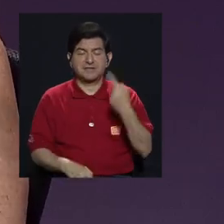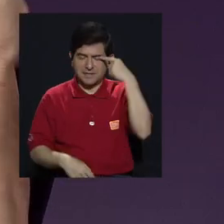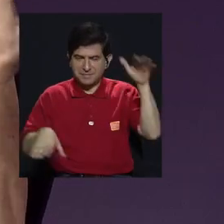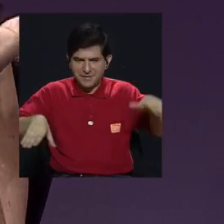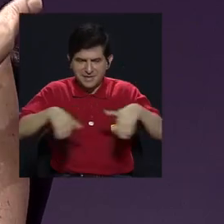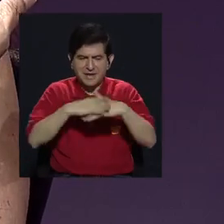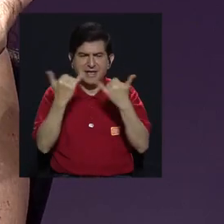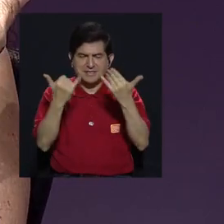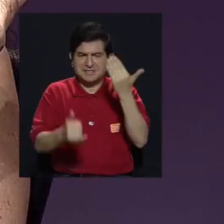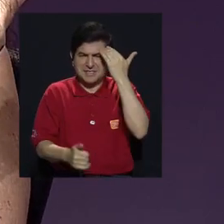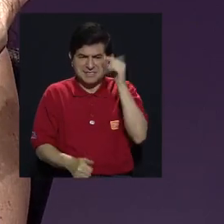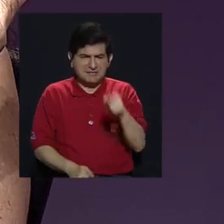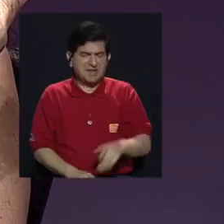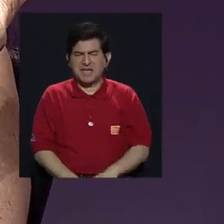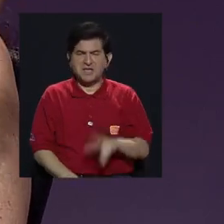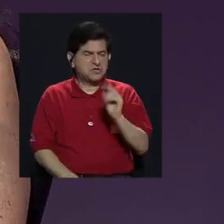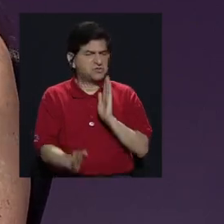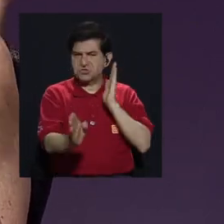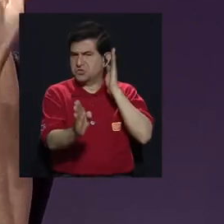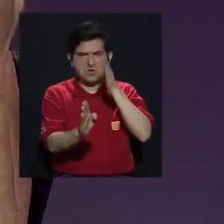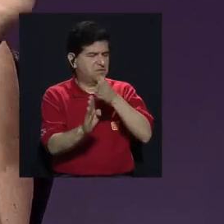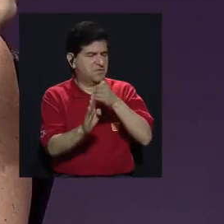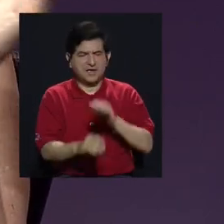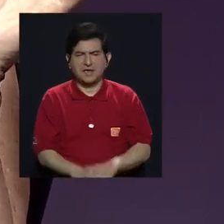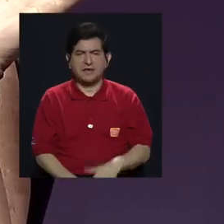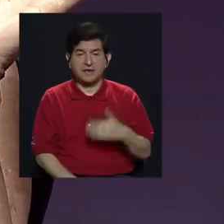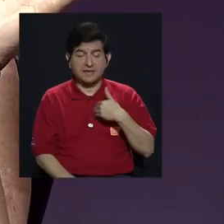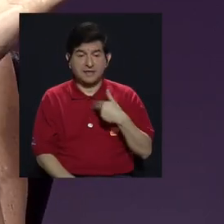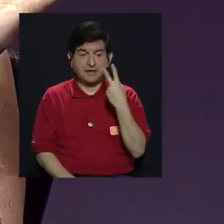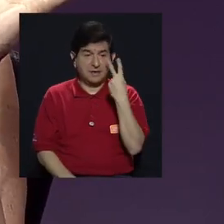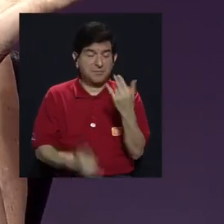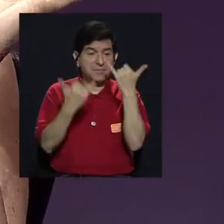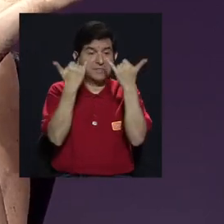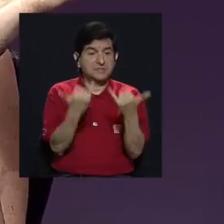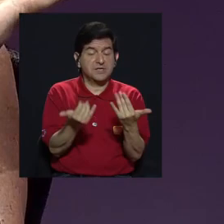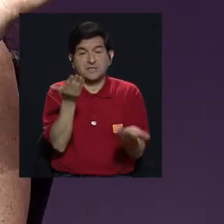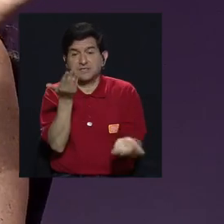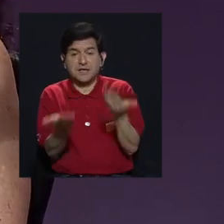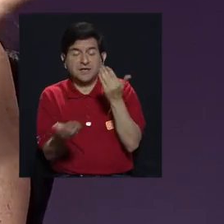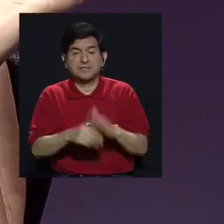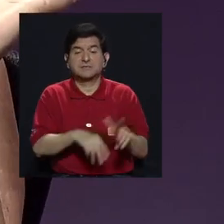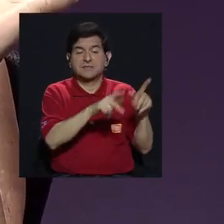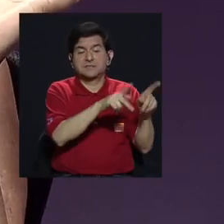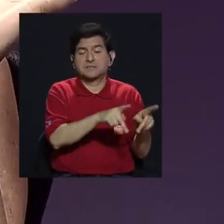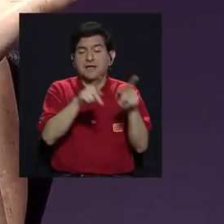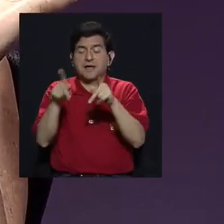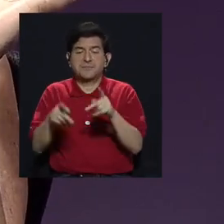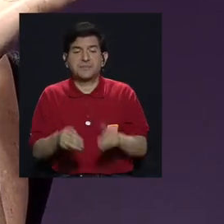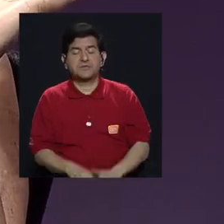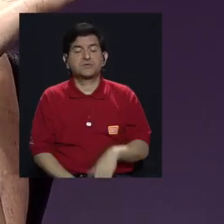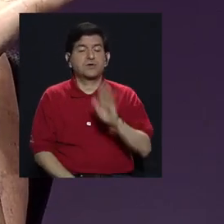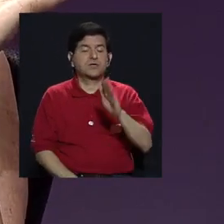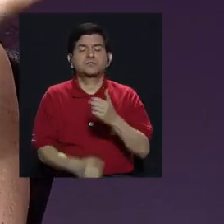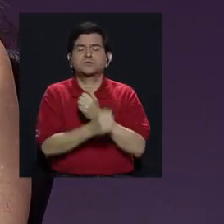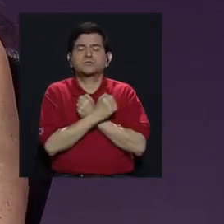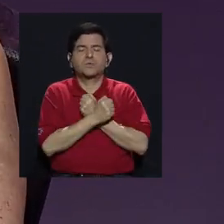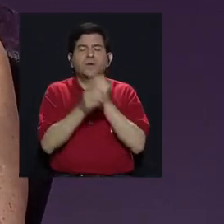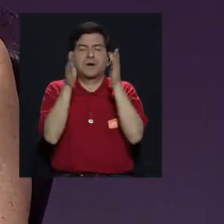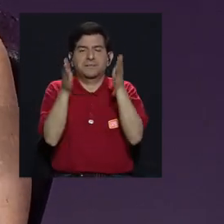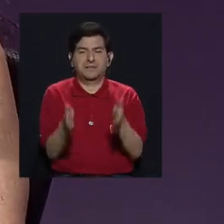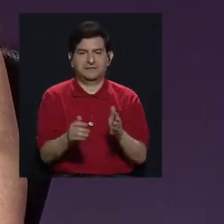ya saben que van a ser infieles. Incluso ya tienen hasta vistas, ¿verdad? Las personas que van a ser sus